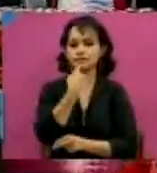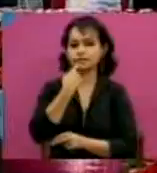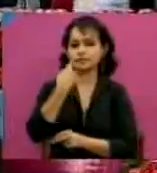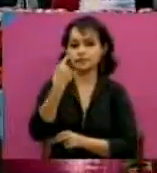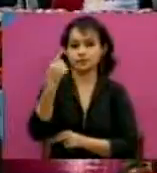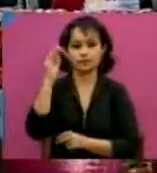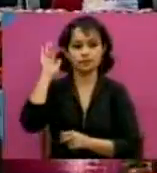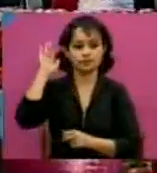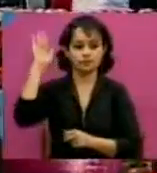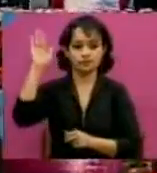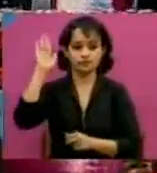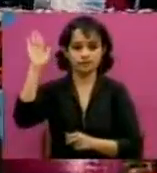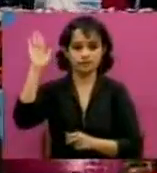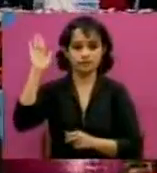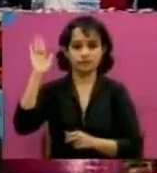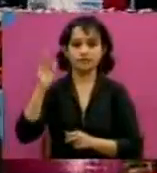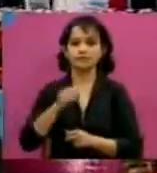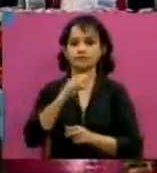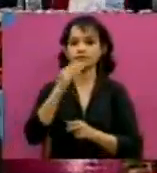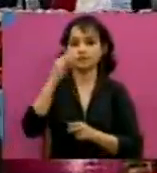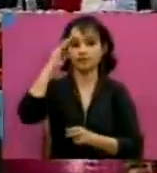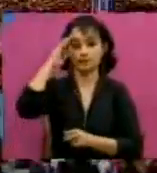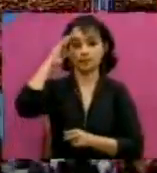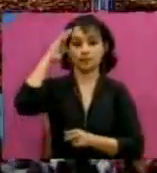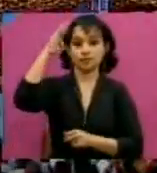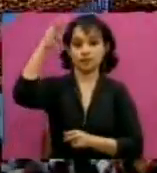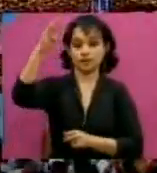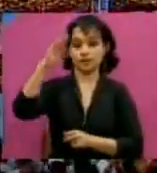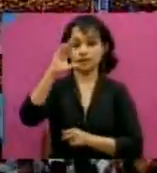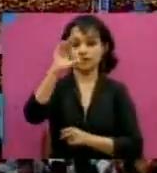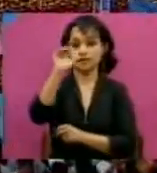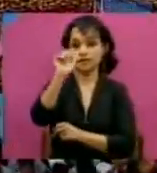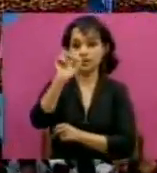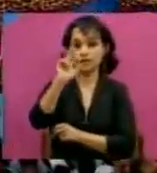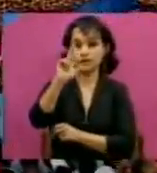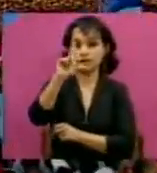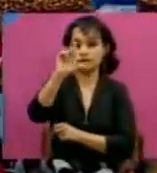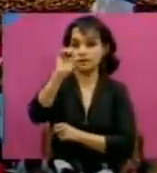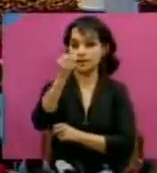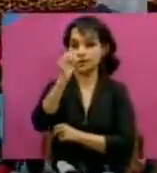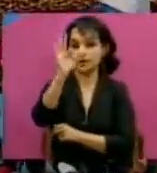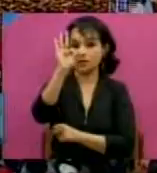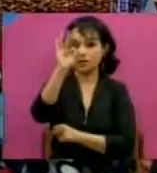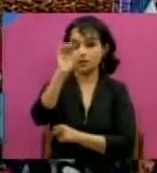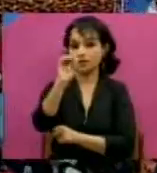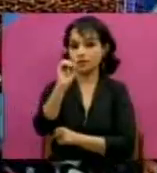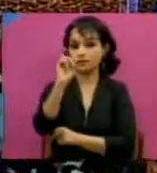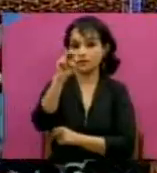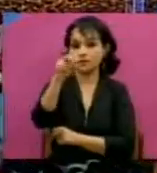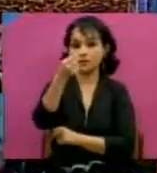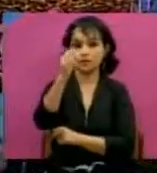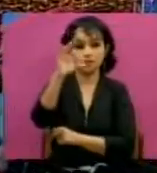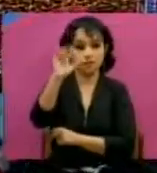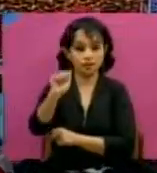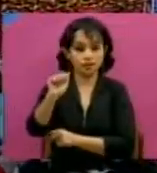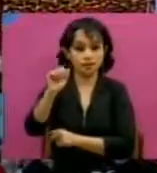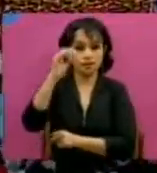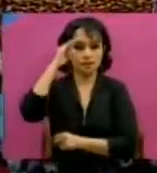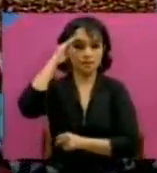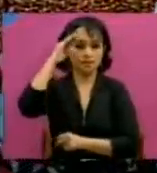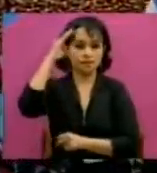entera te grita presente. Comandante Carlos, Carlos Fonseca,